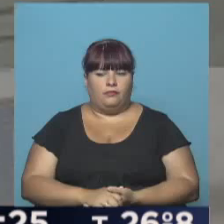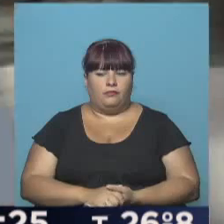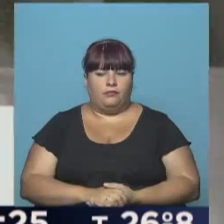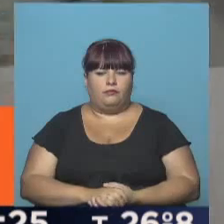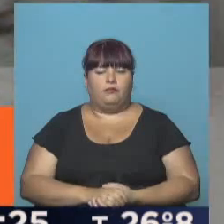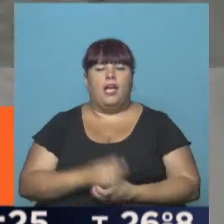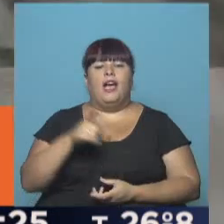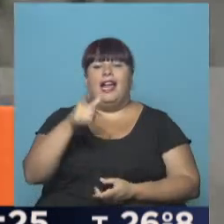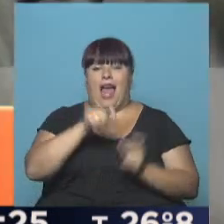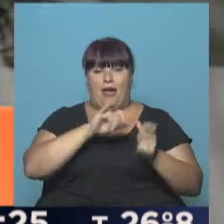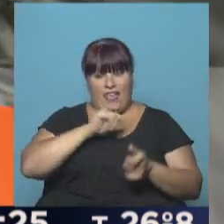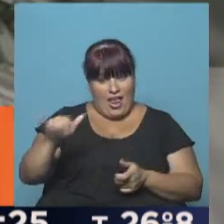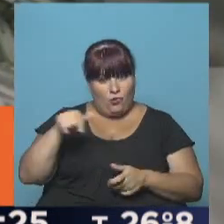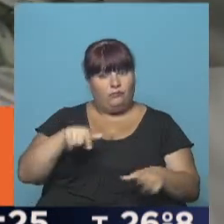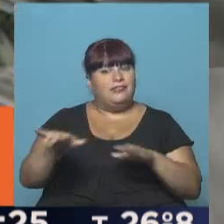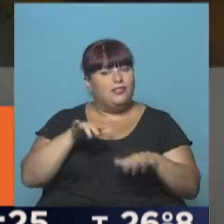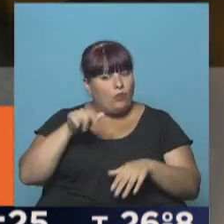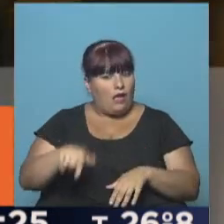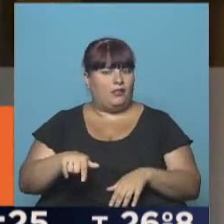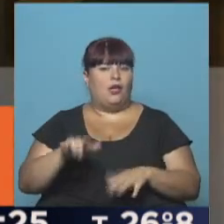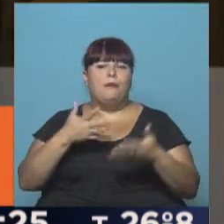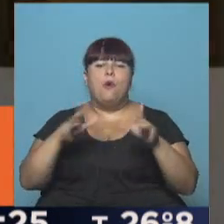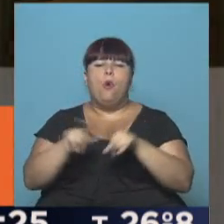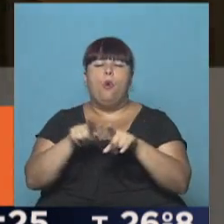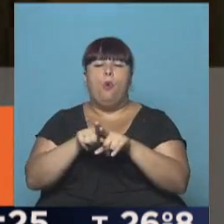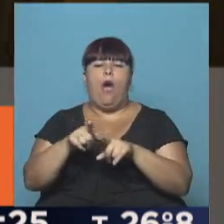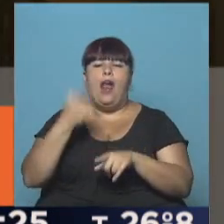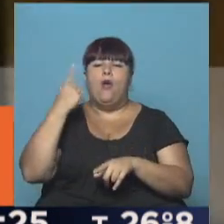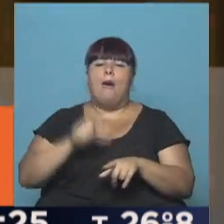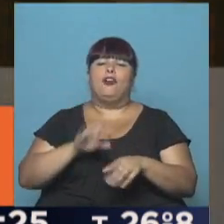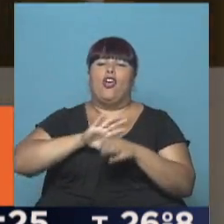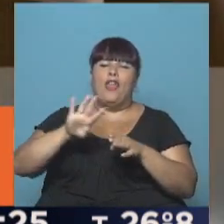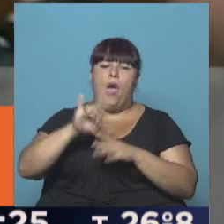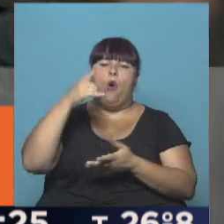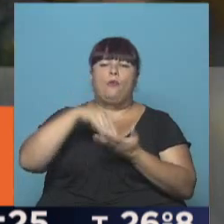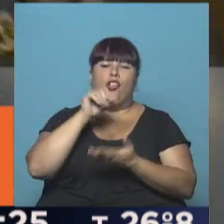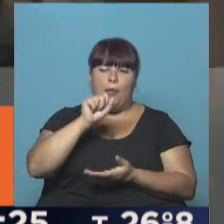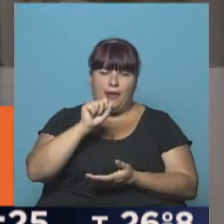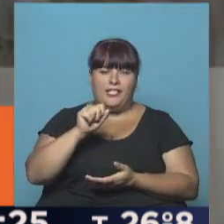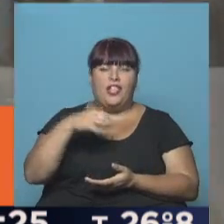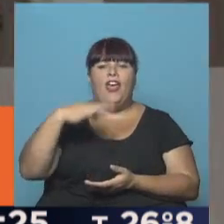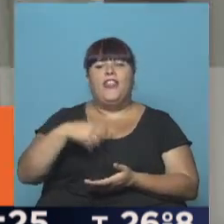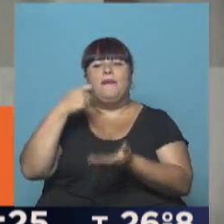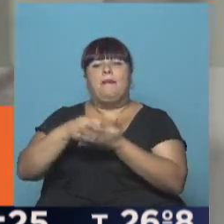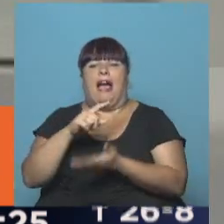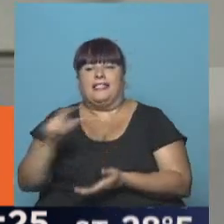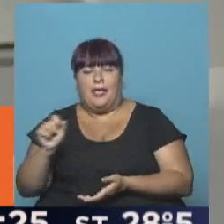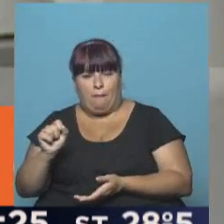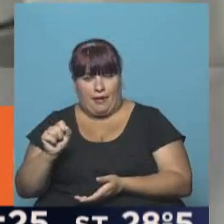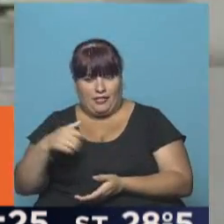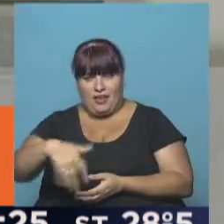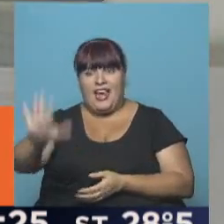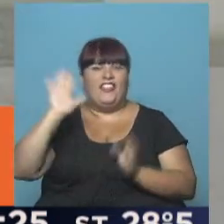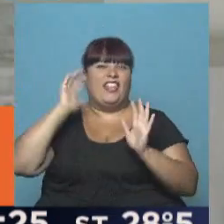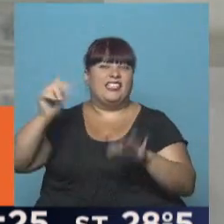para los denunciantes esta situación se asemeja a la de un deudor de 1 millón de pesos que debiera pagar a 100 dentro de